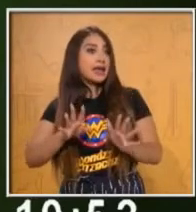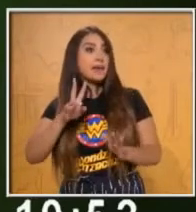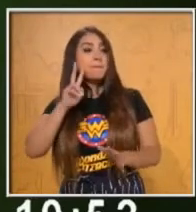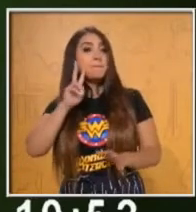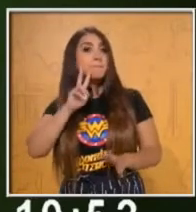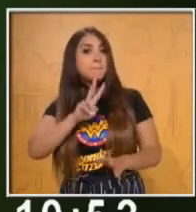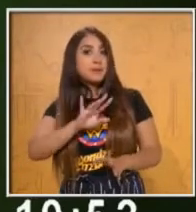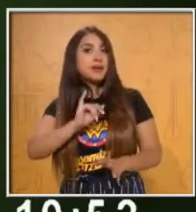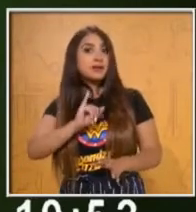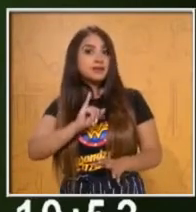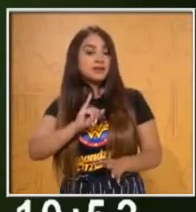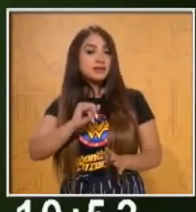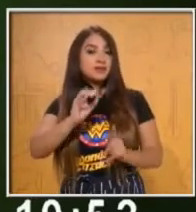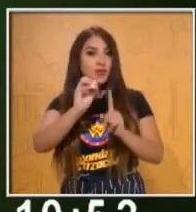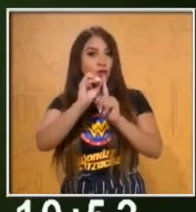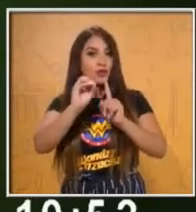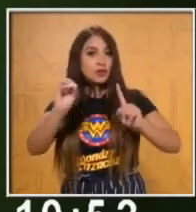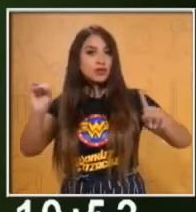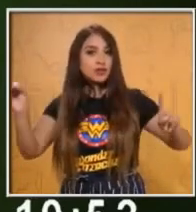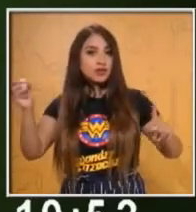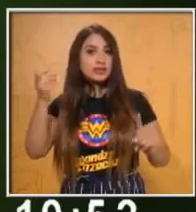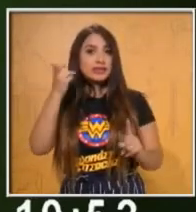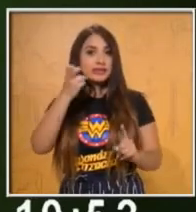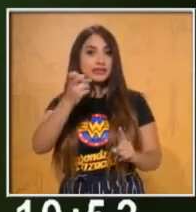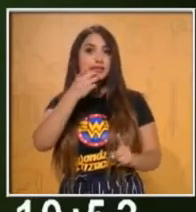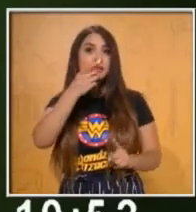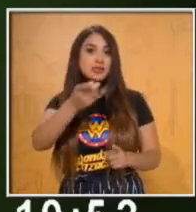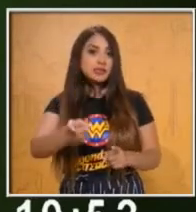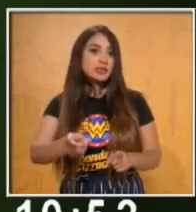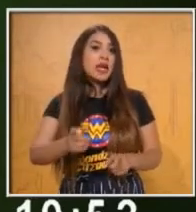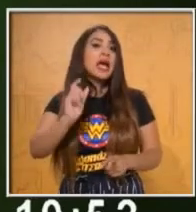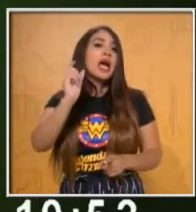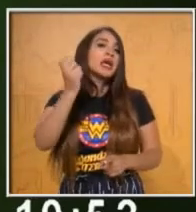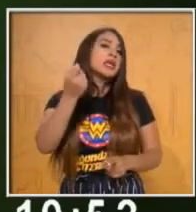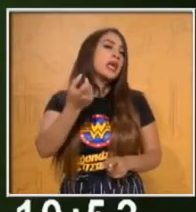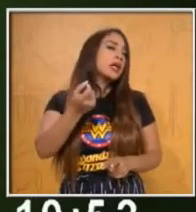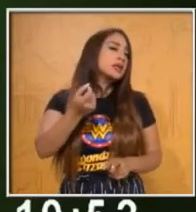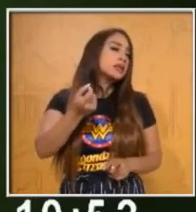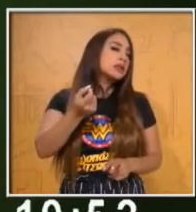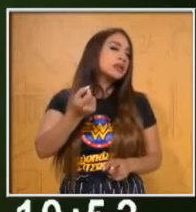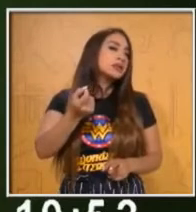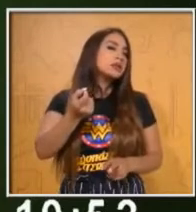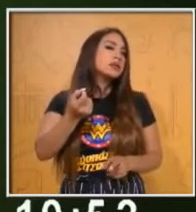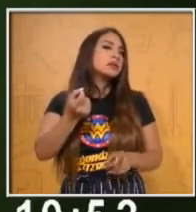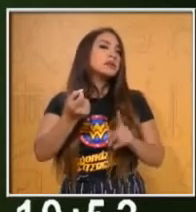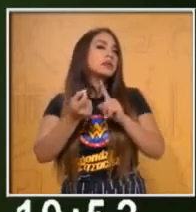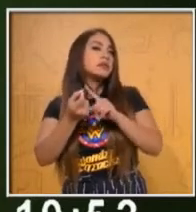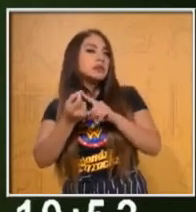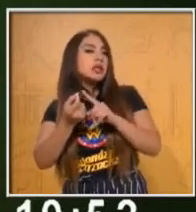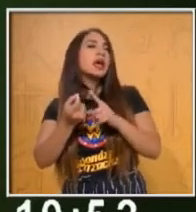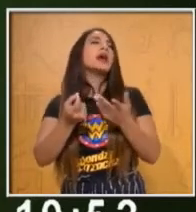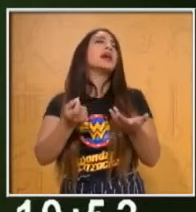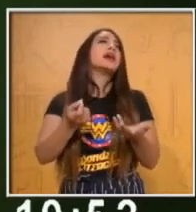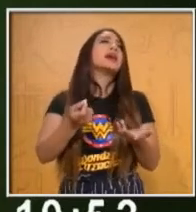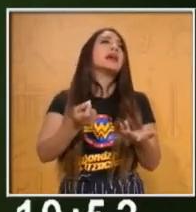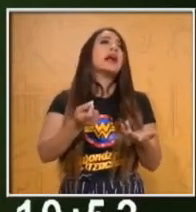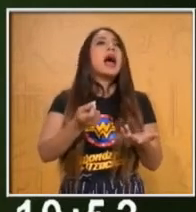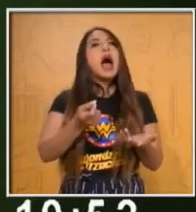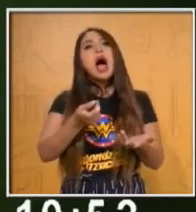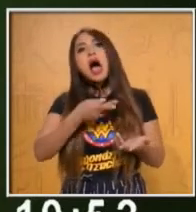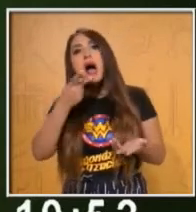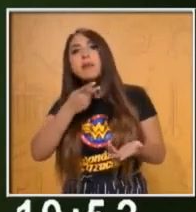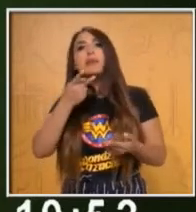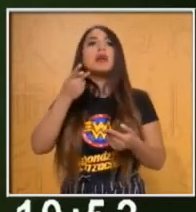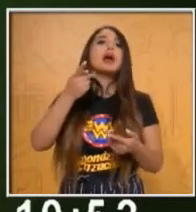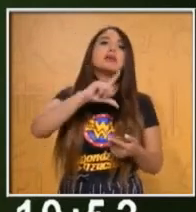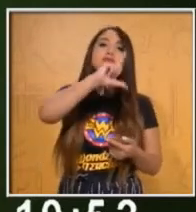unos guiones, los cuales nos indican quién habla primero y quién responde después.